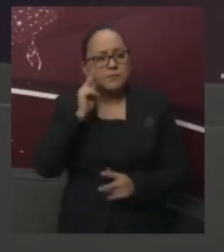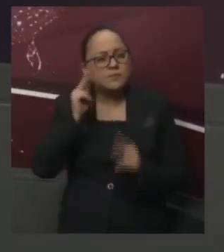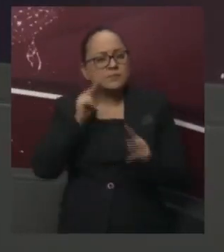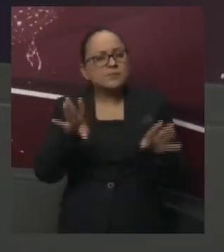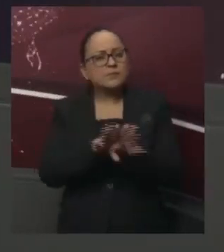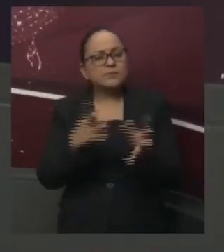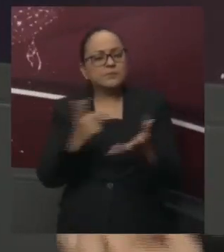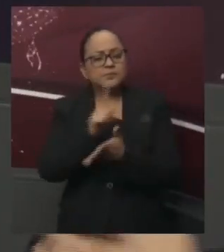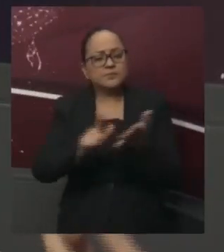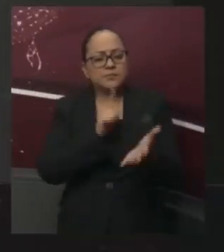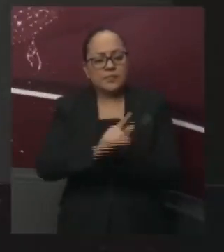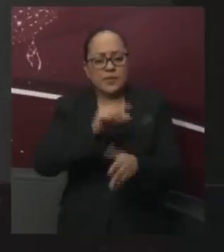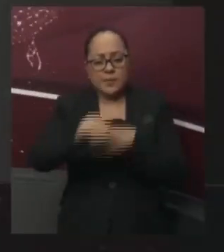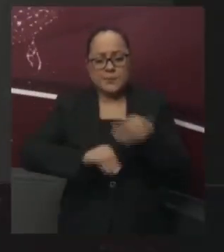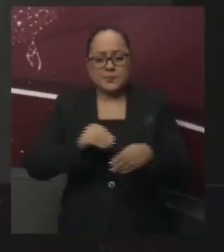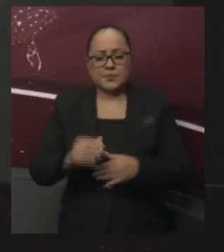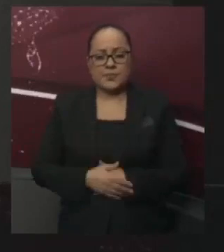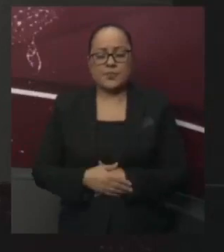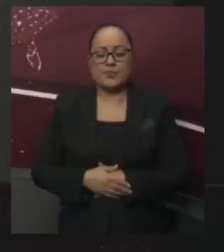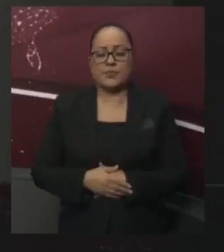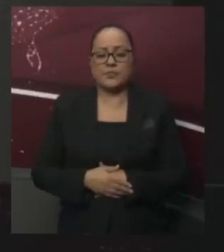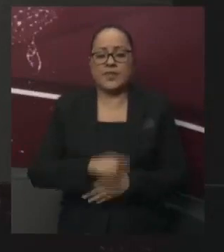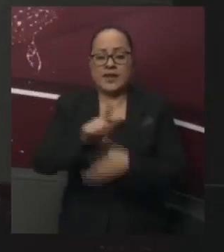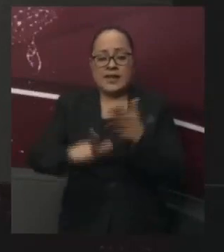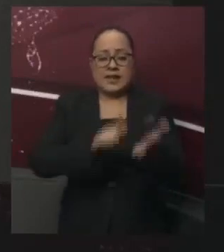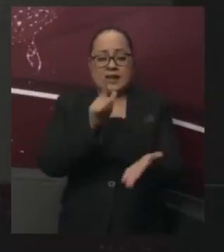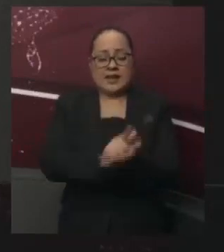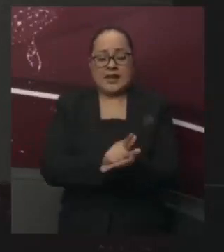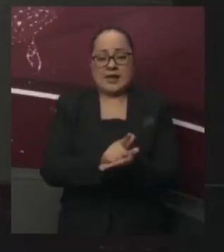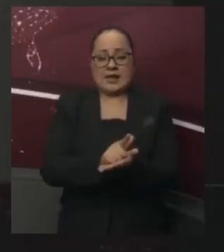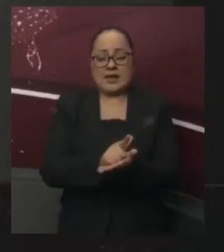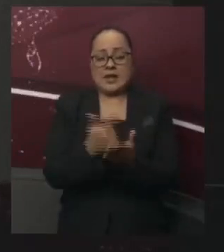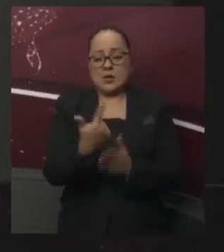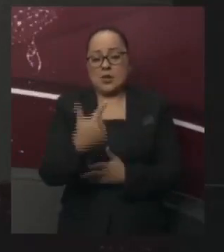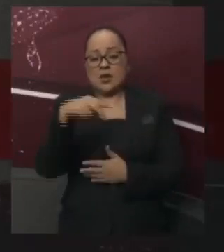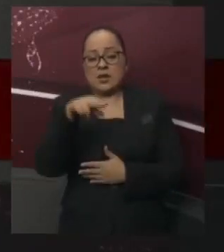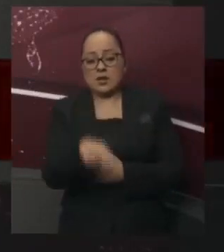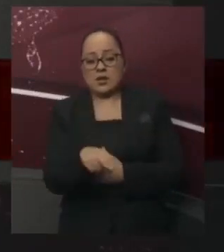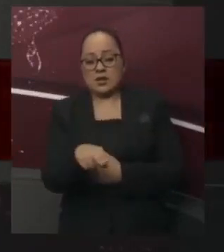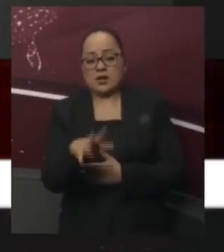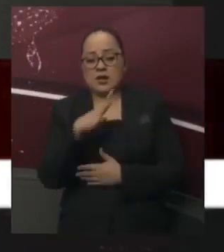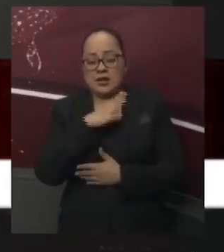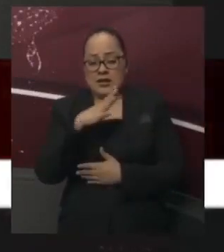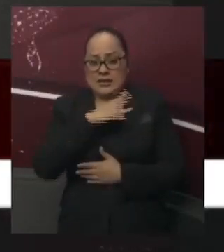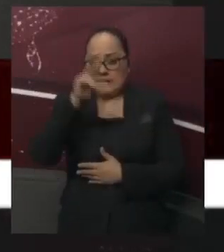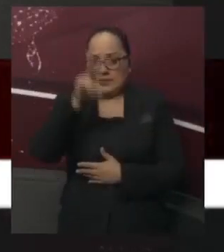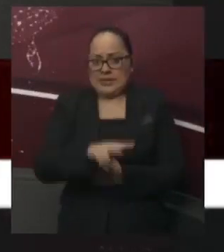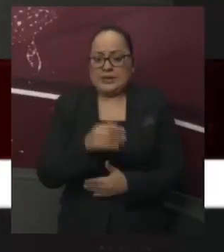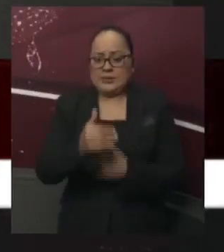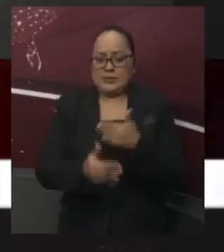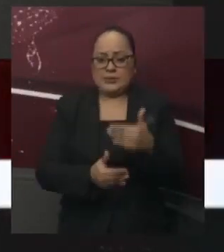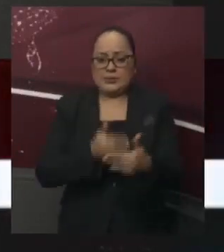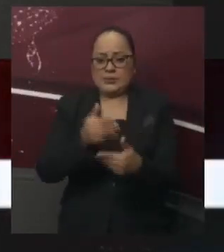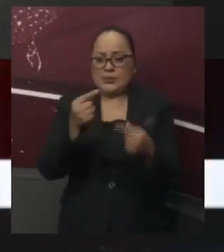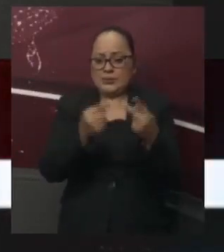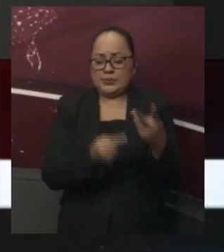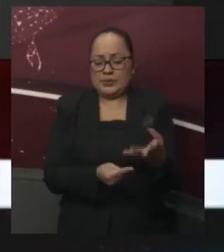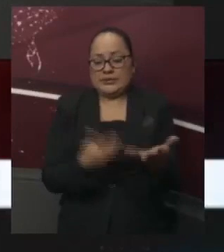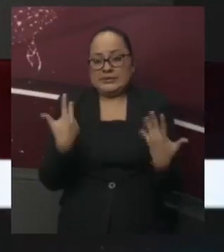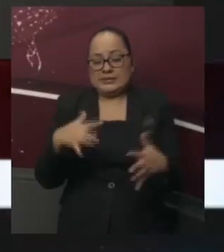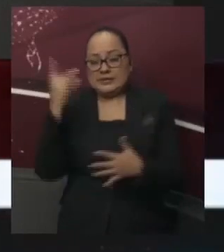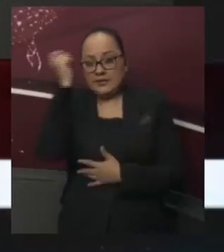legislativo? Bueno, la aprobación de la Guardia Nacional fue un proceso, yo creo, doloroso, ¿no? Pero necesario, yo creo,